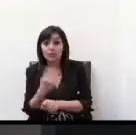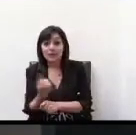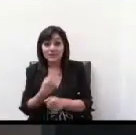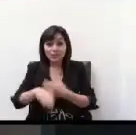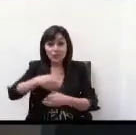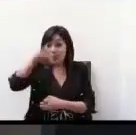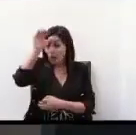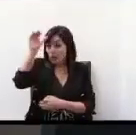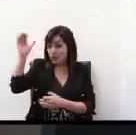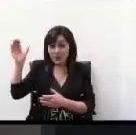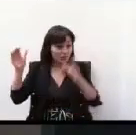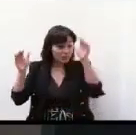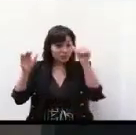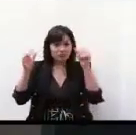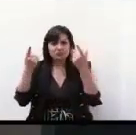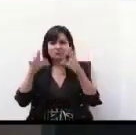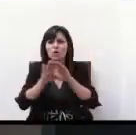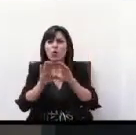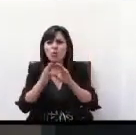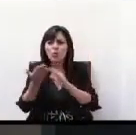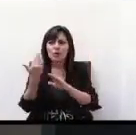están implicados en la toma de decisiones.